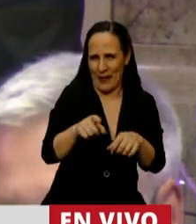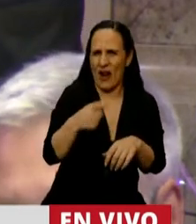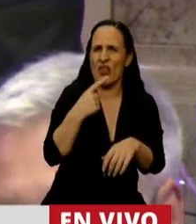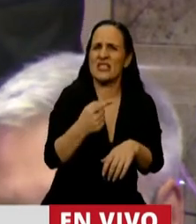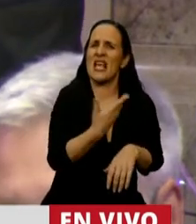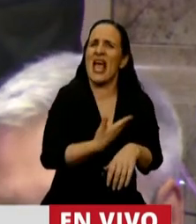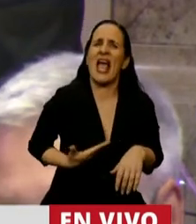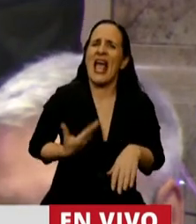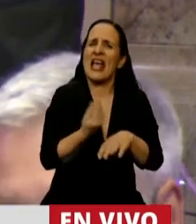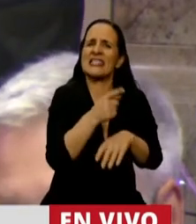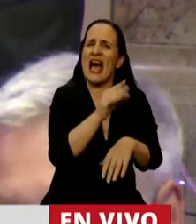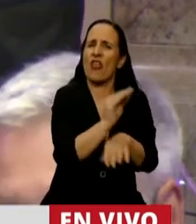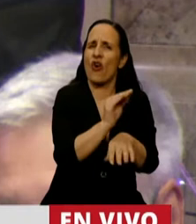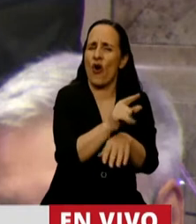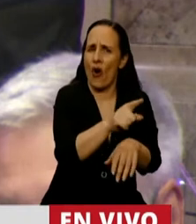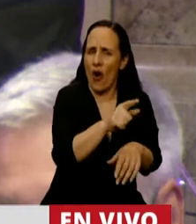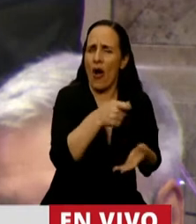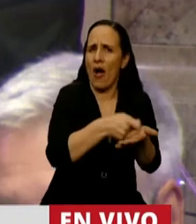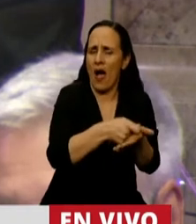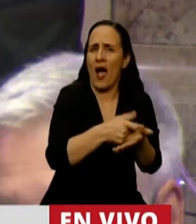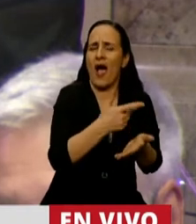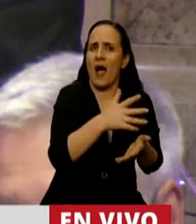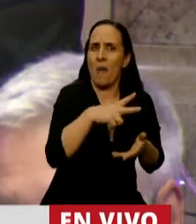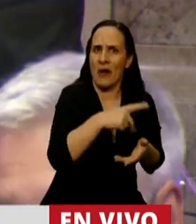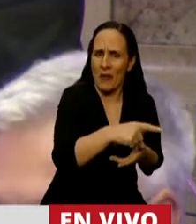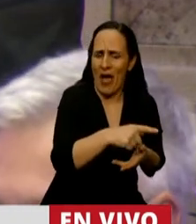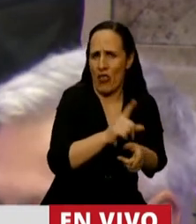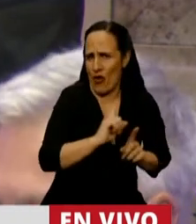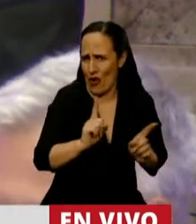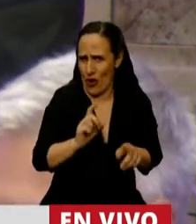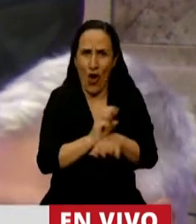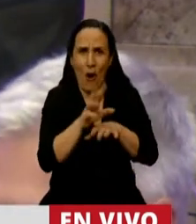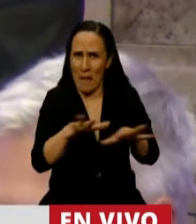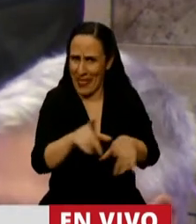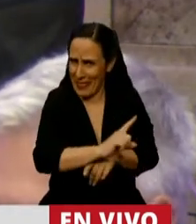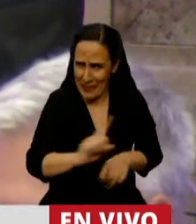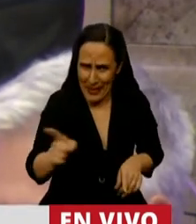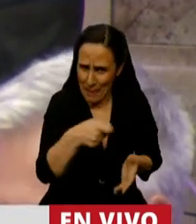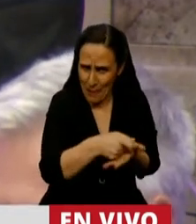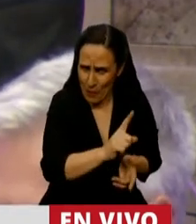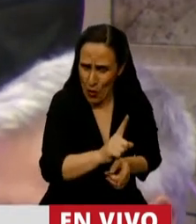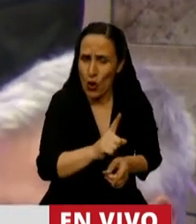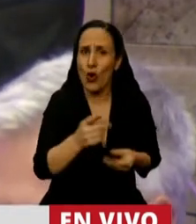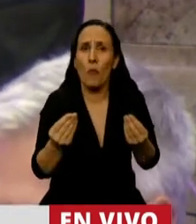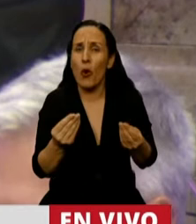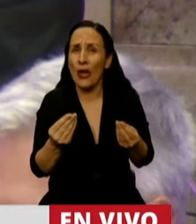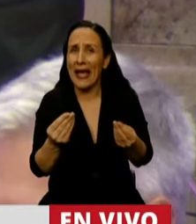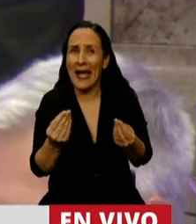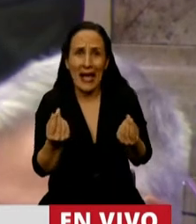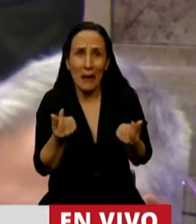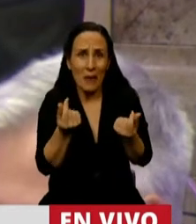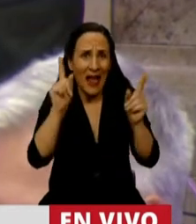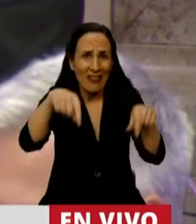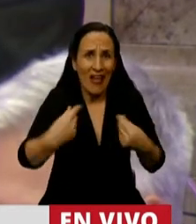la actividad privada, ni siquiera durante la pandemia, porque los recursos en última instancia siempre salen del bolsillo de los